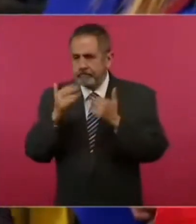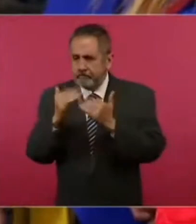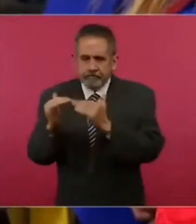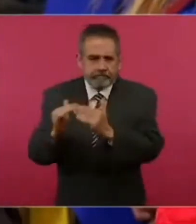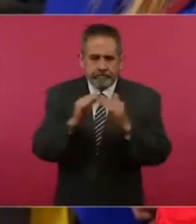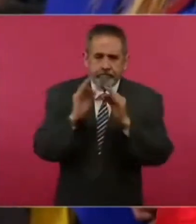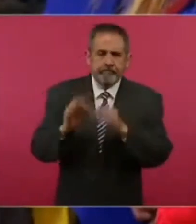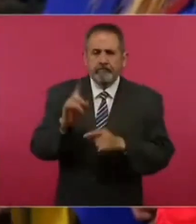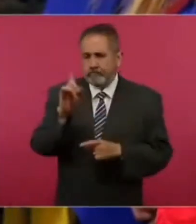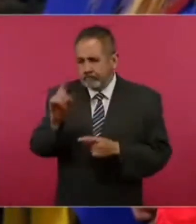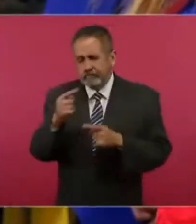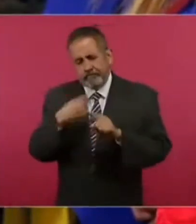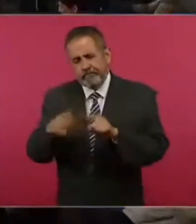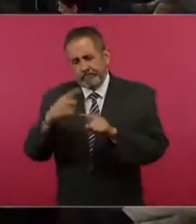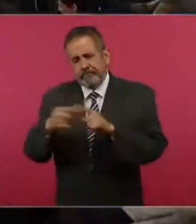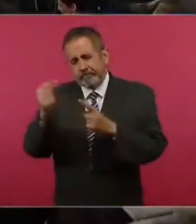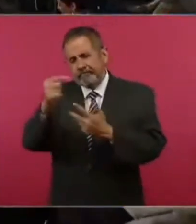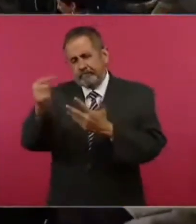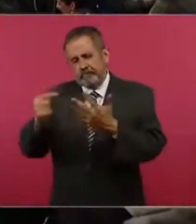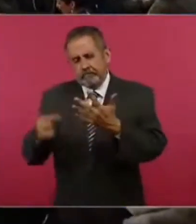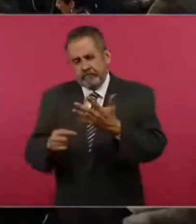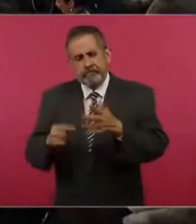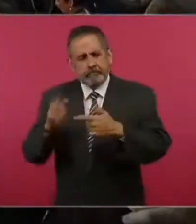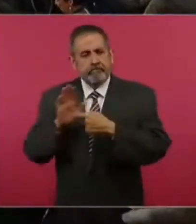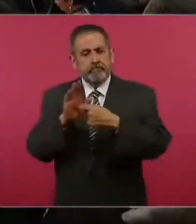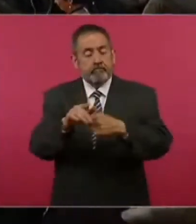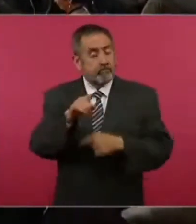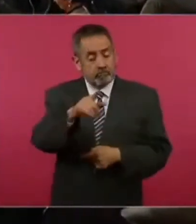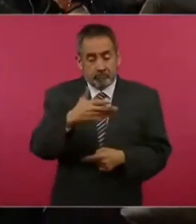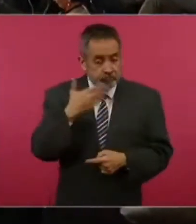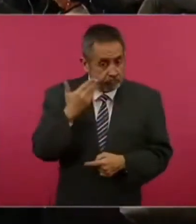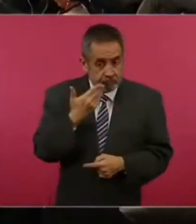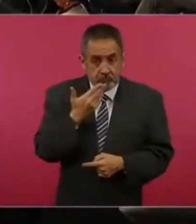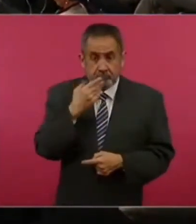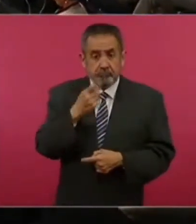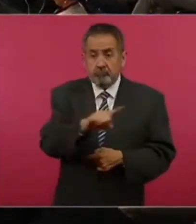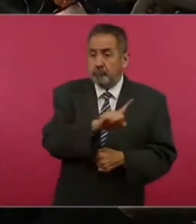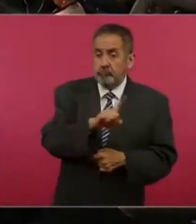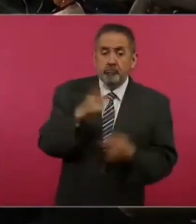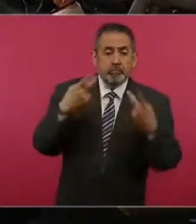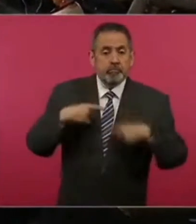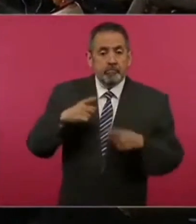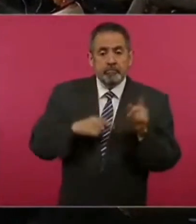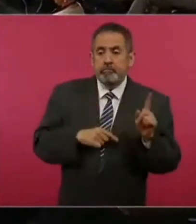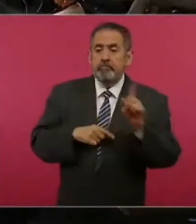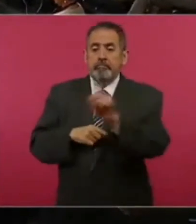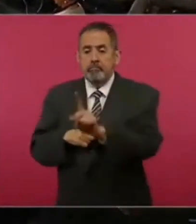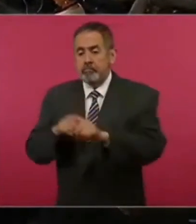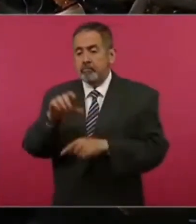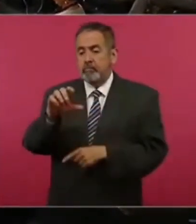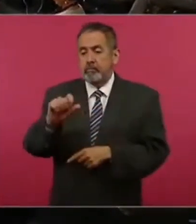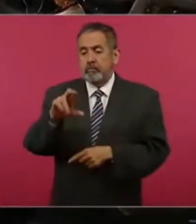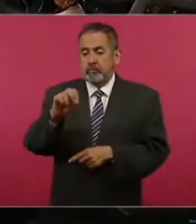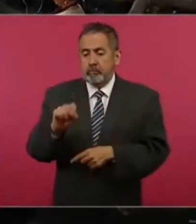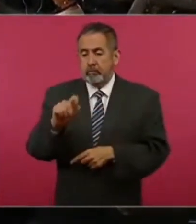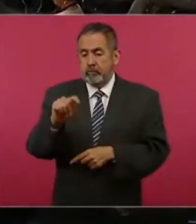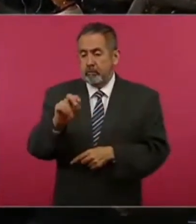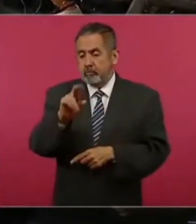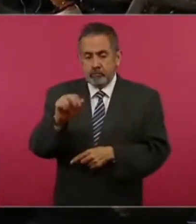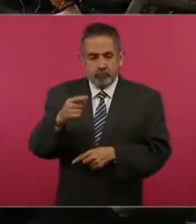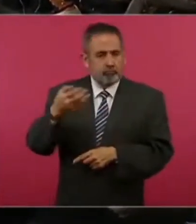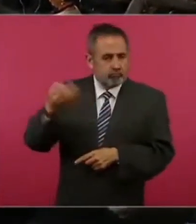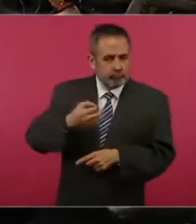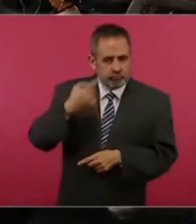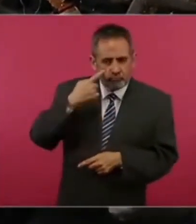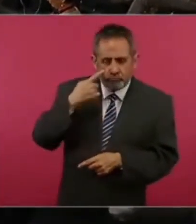viviendas agua y servicios públicos usted amablemente mandó a una persona Carlos Torres a verificar que